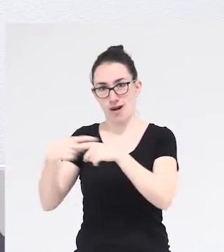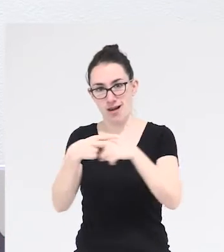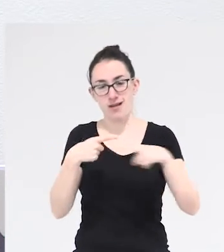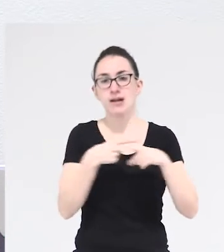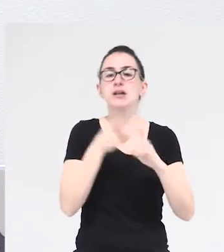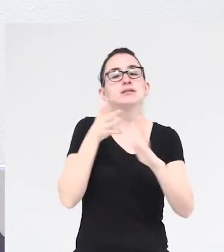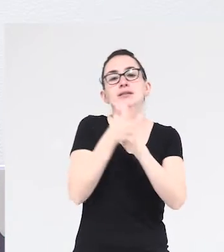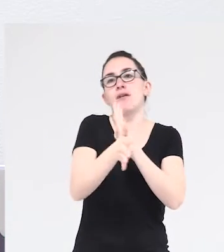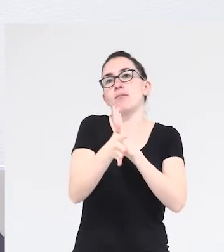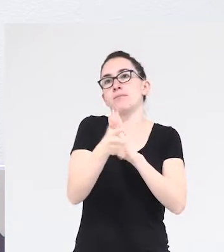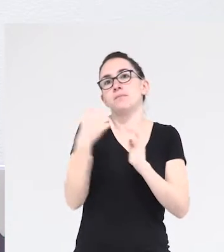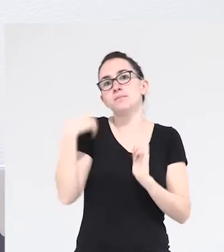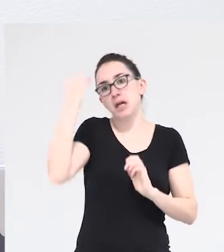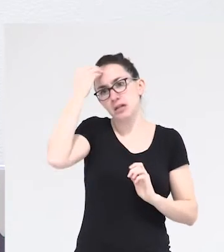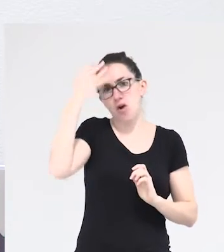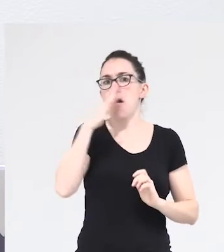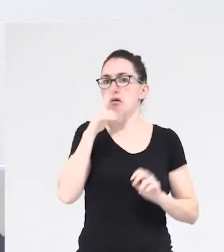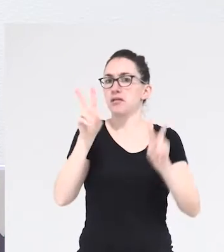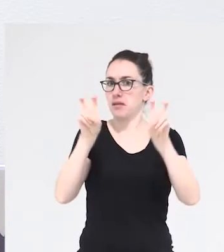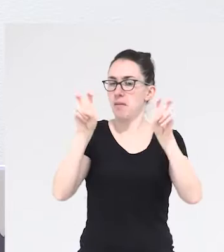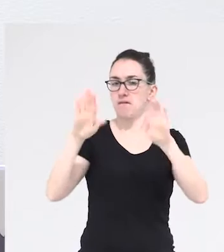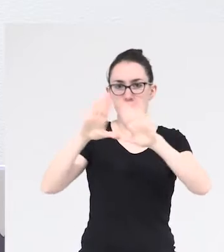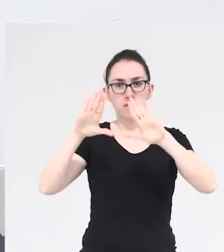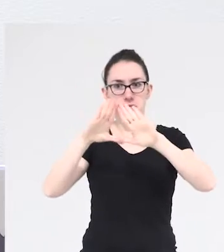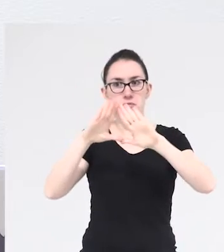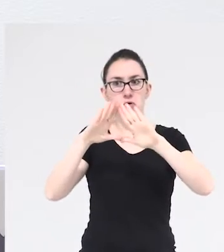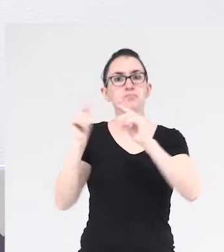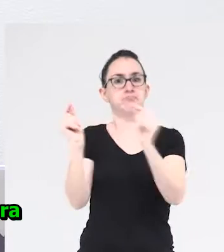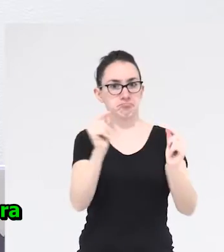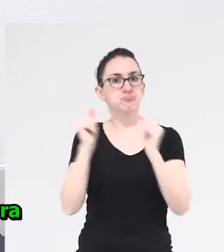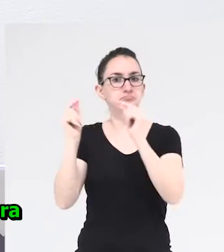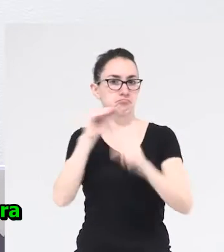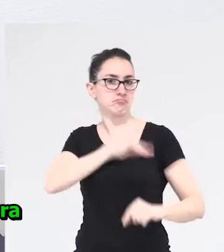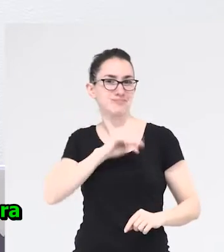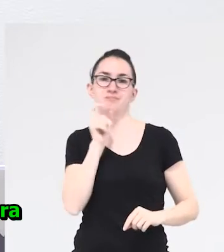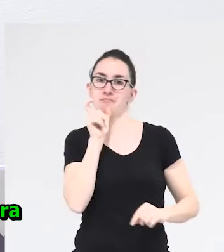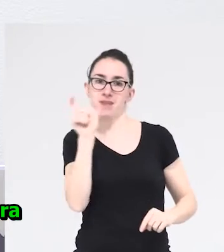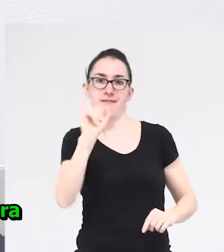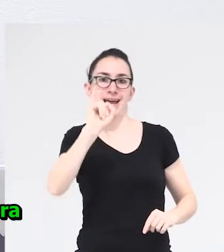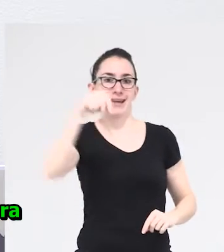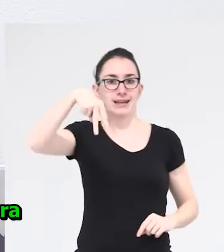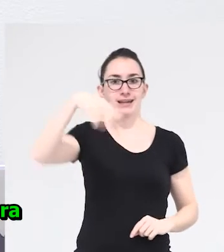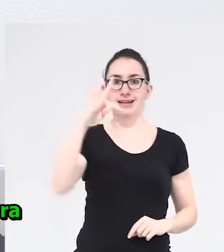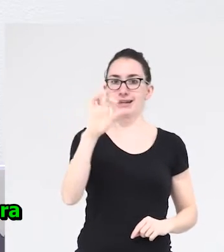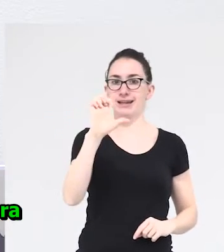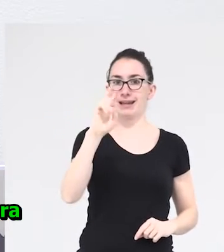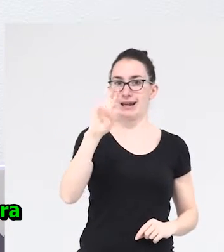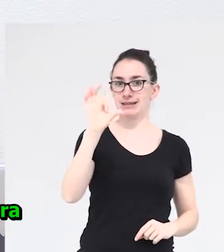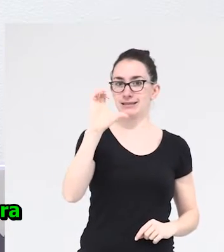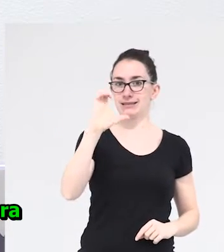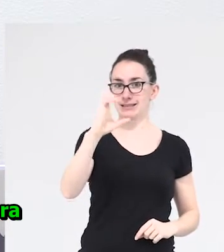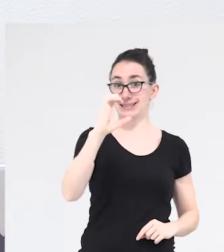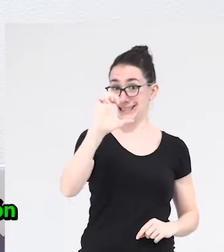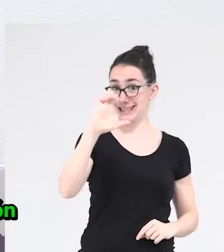se habla, que creo que se habla bastante desde el feminismo también, se lo nombra muchas veces, creo que a veces también se nombra